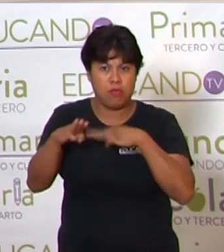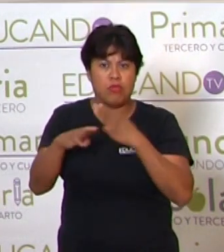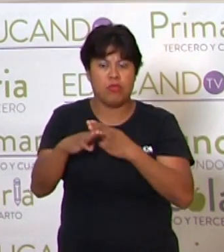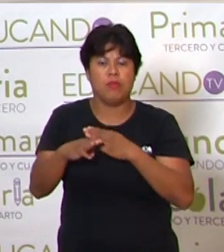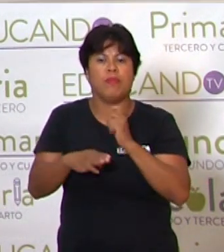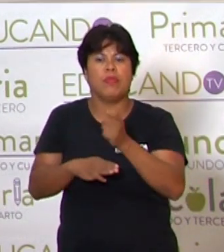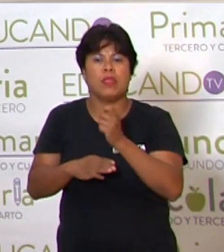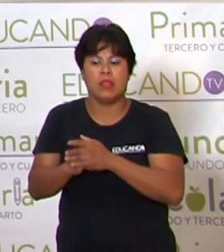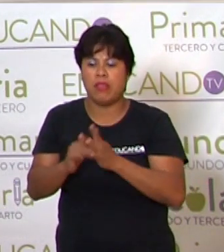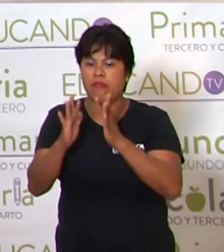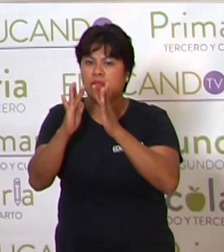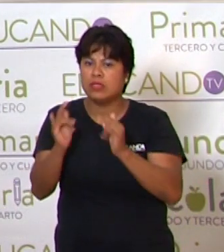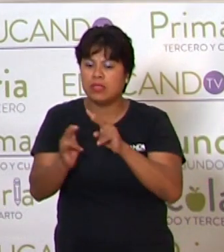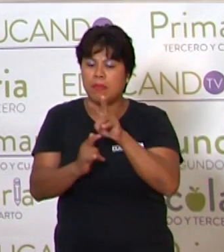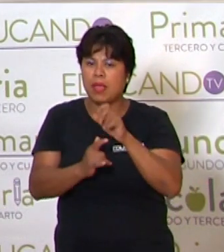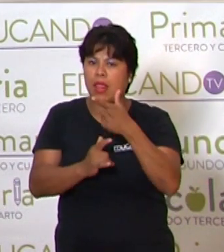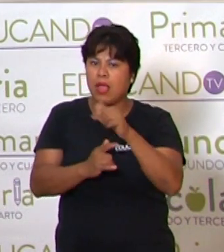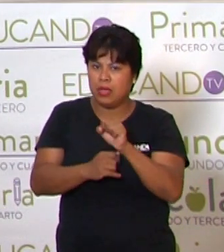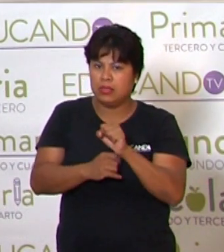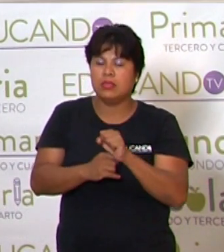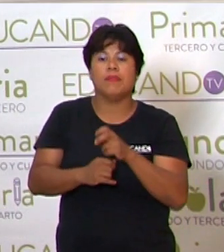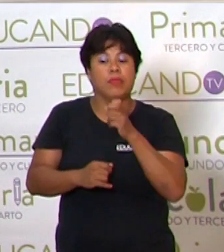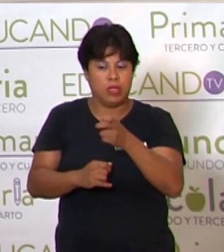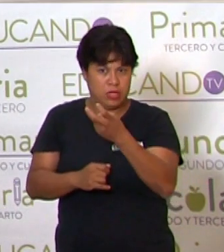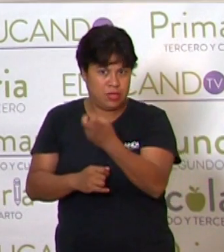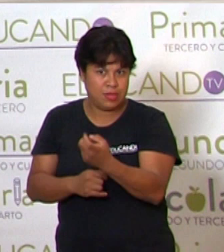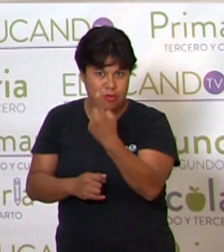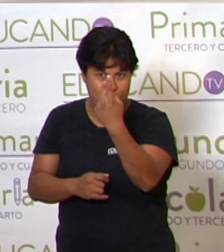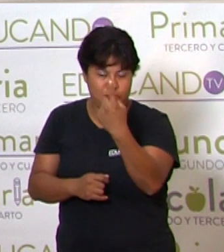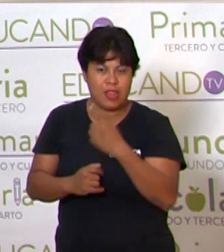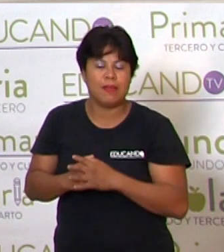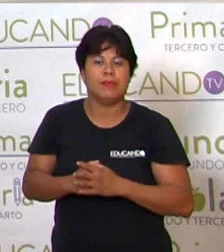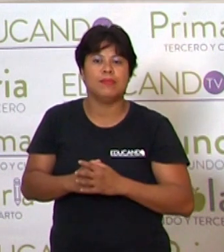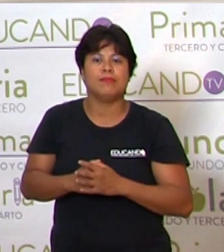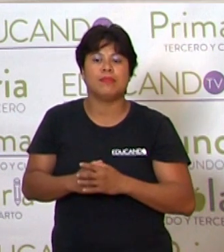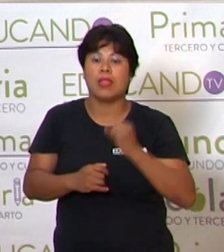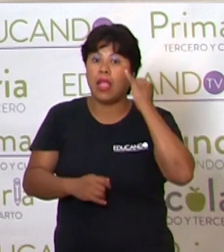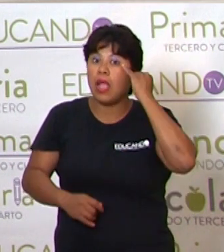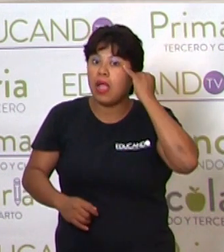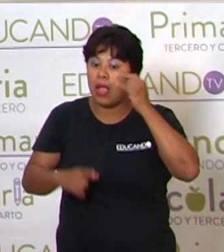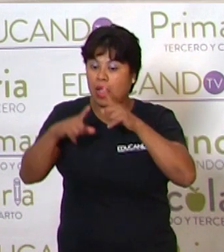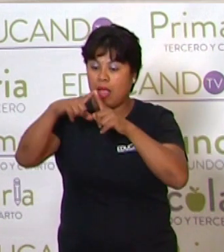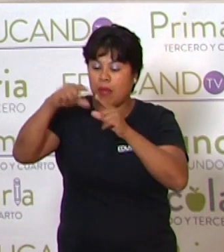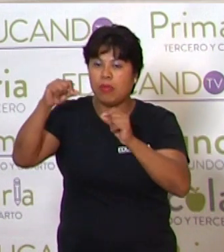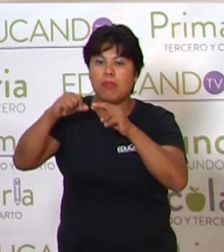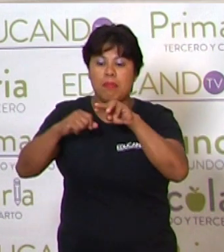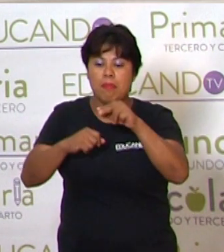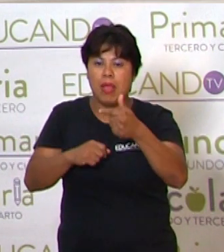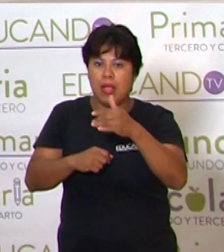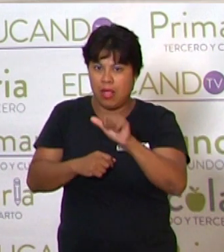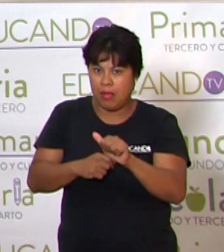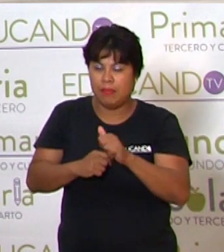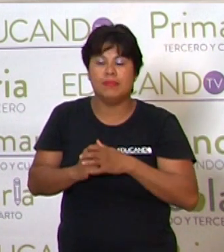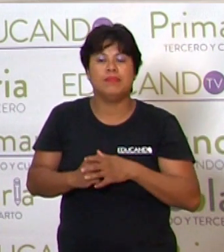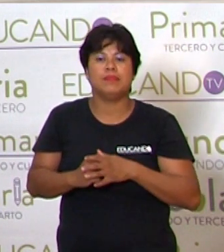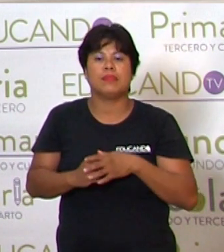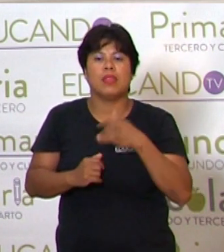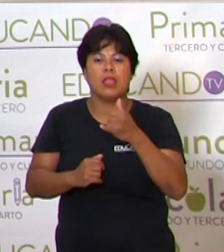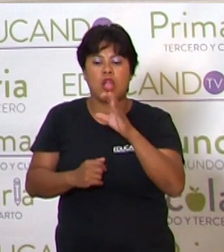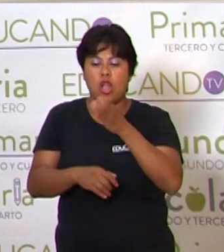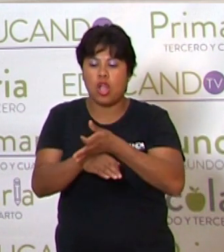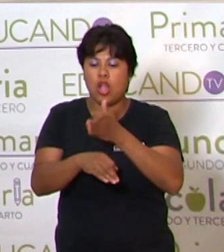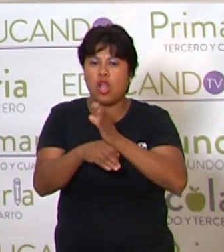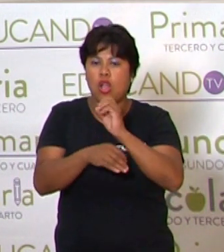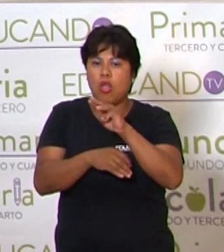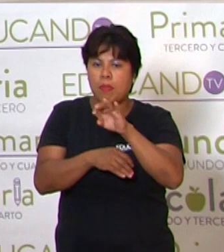mundo son las francesas belgas, siendo esta una de ellas, las japonesas, el manga, y